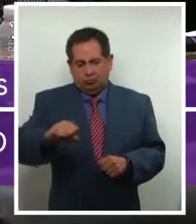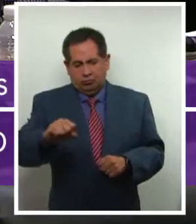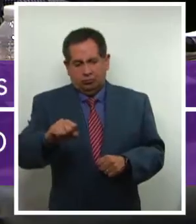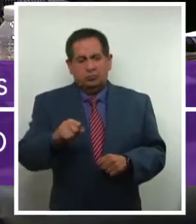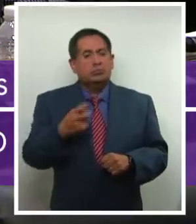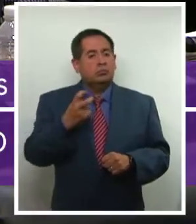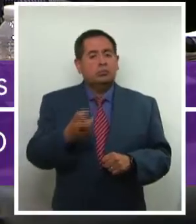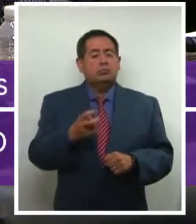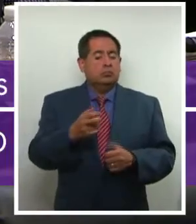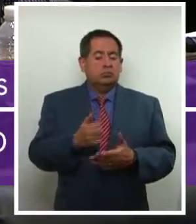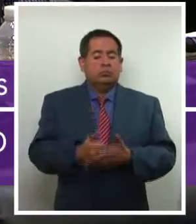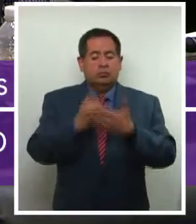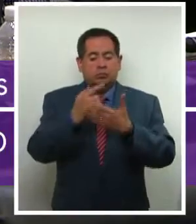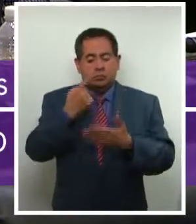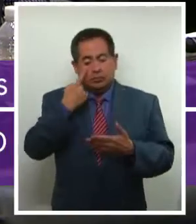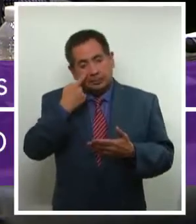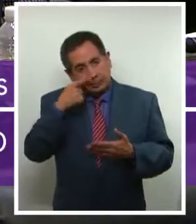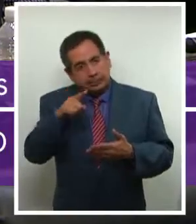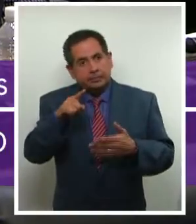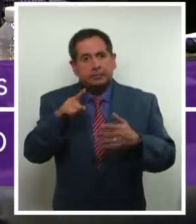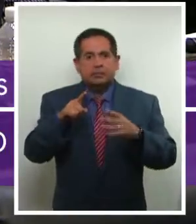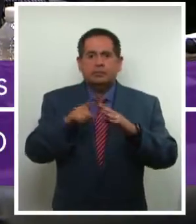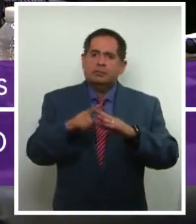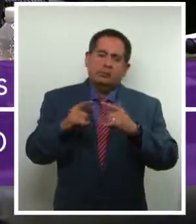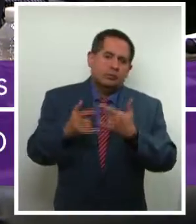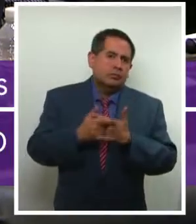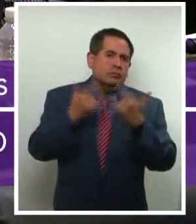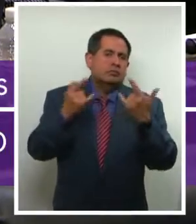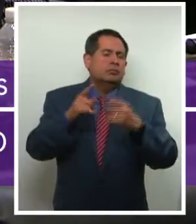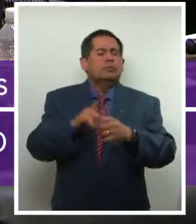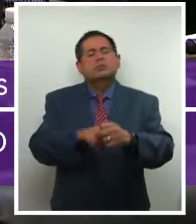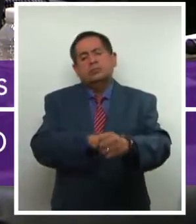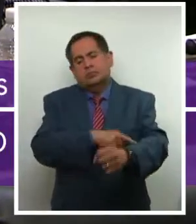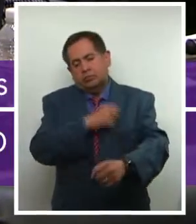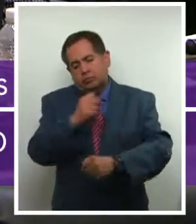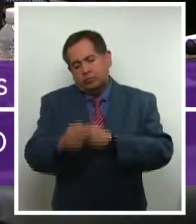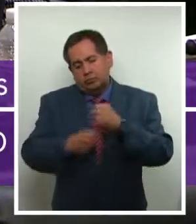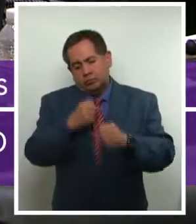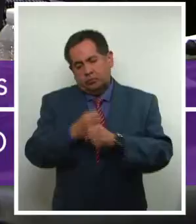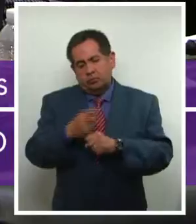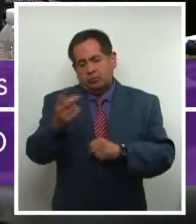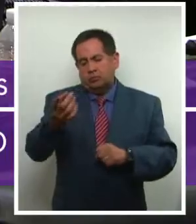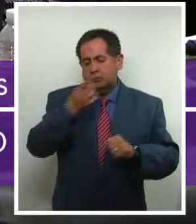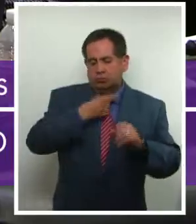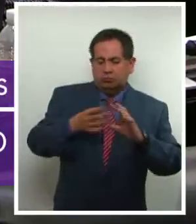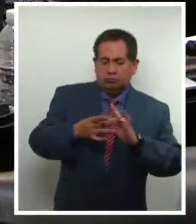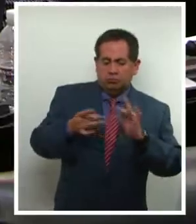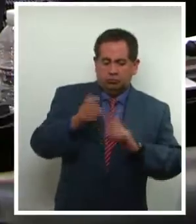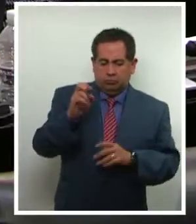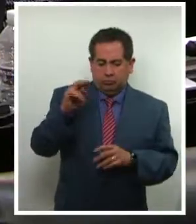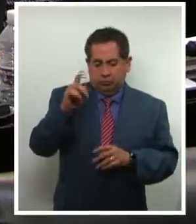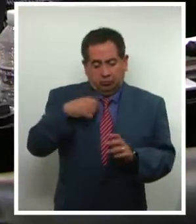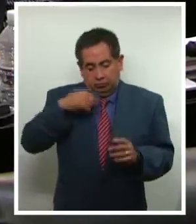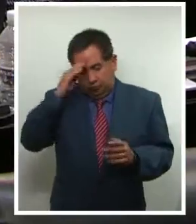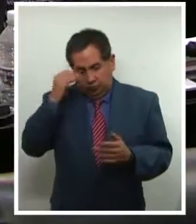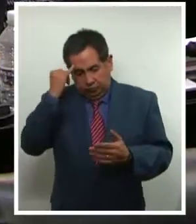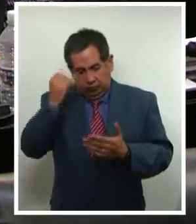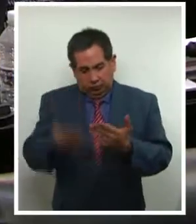ayuda a esa historia larga que nos ha contado Enrique. Bueno.